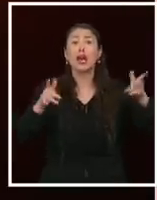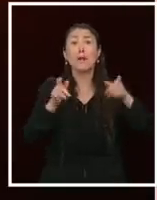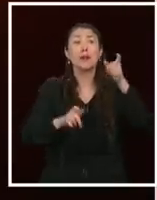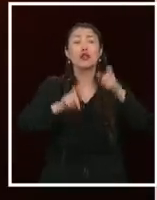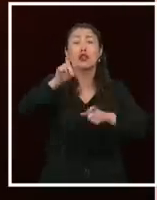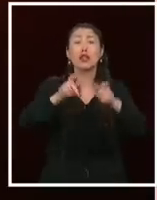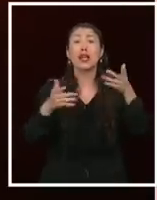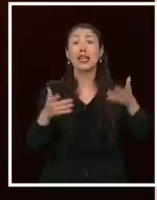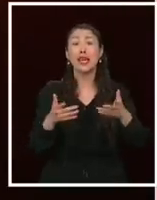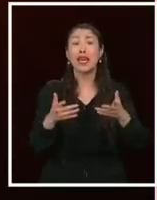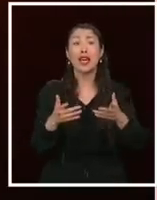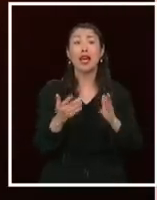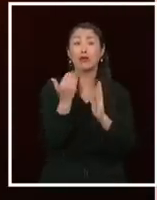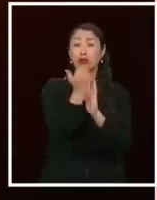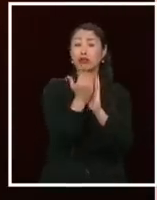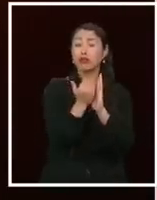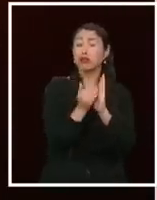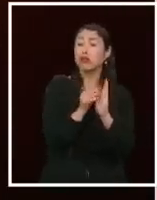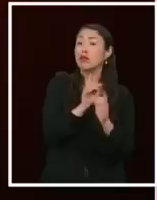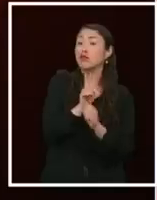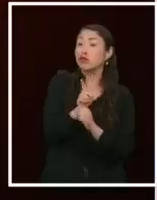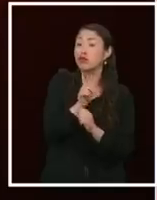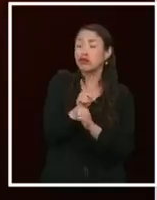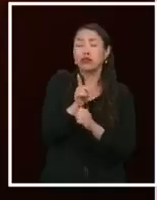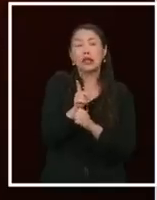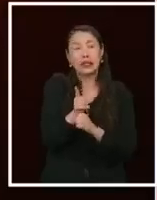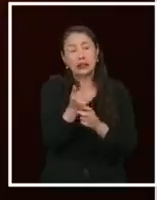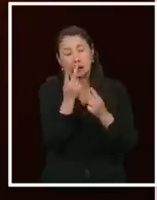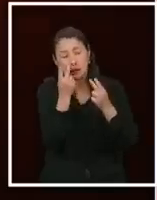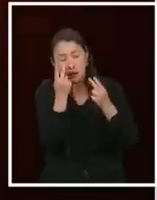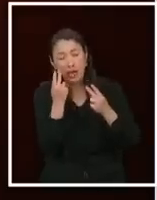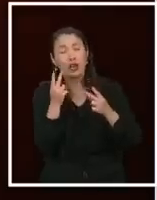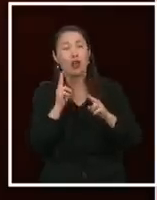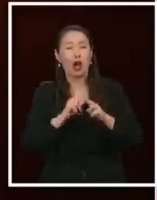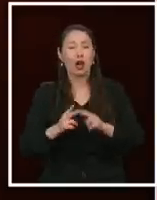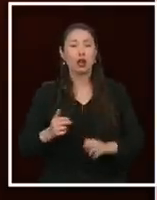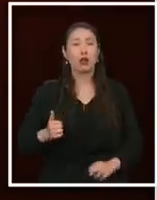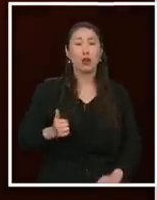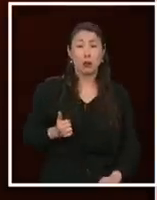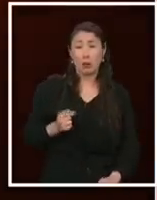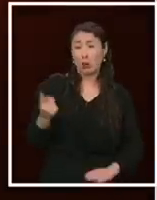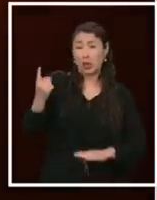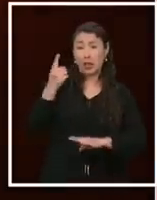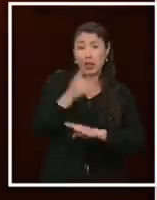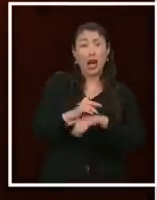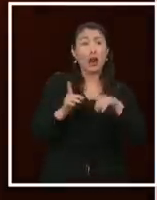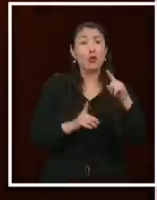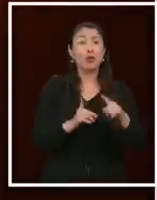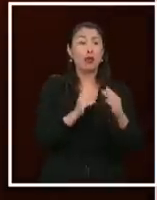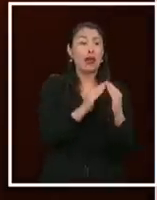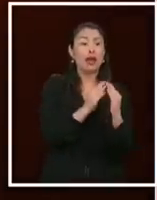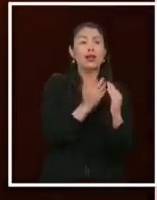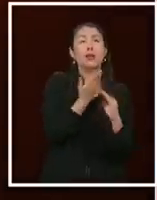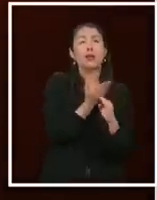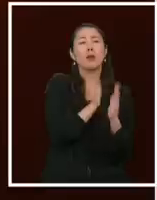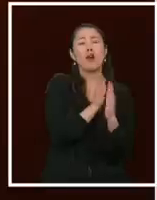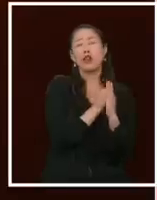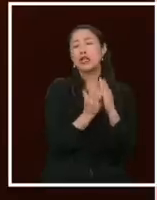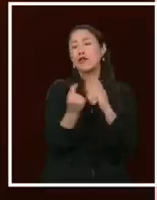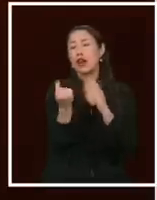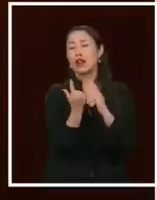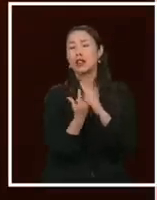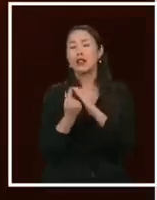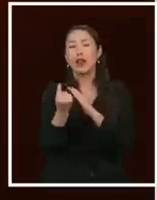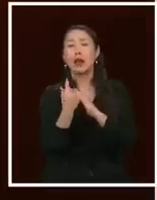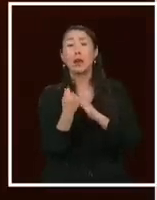ciudadanía a poder seguir las indicaciones que se han estado realizando durante el día. Se han realizado algunas evacuaciones también para